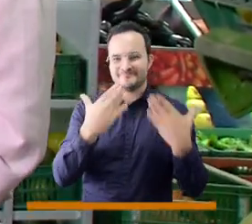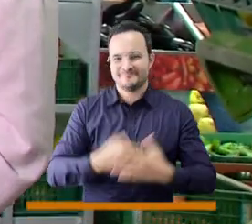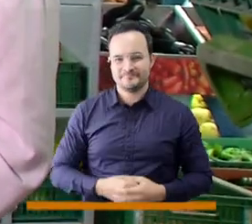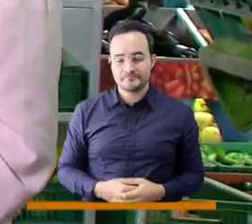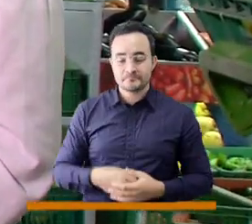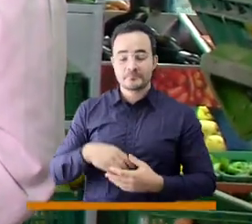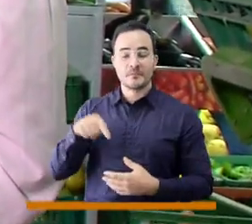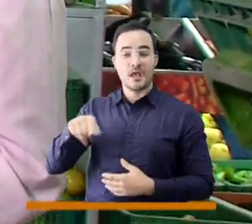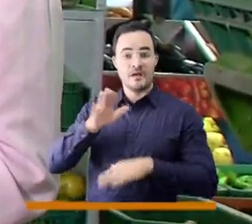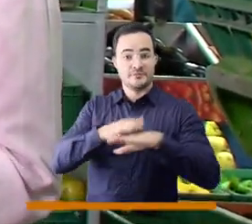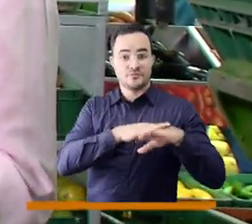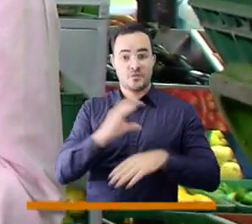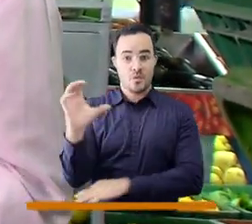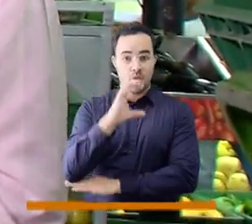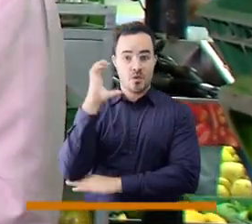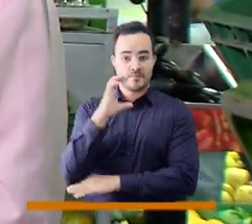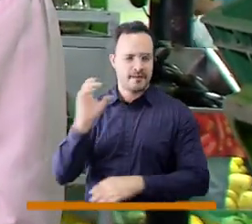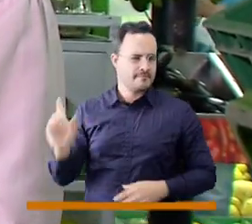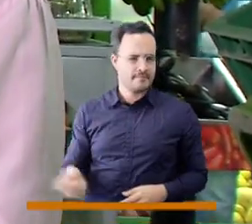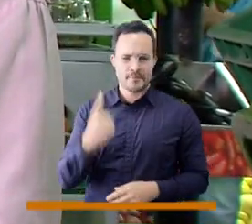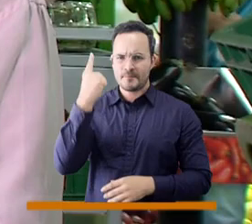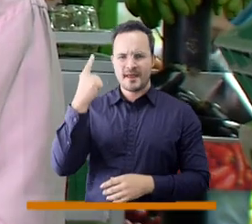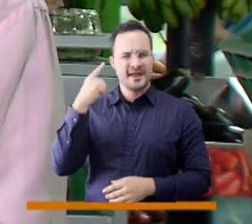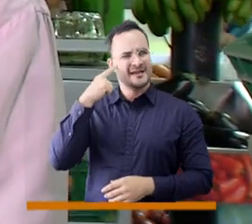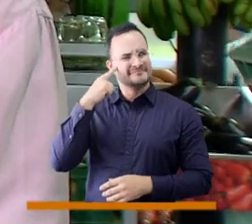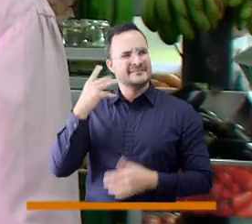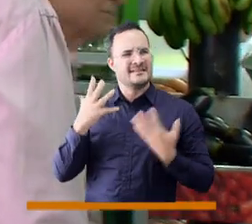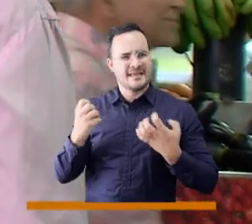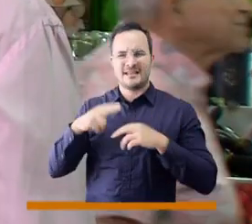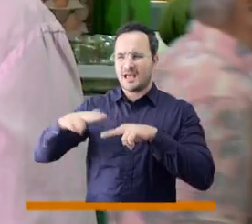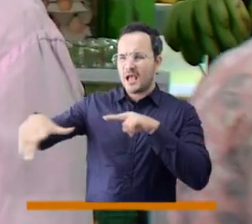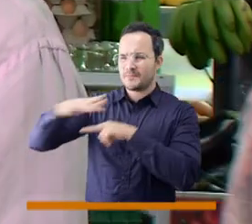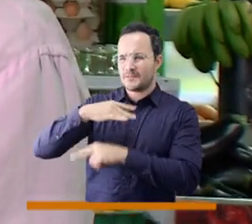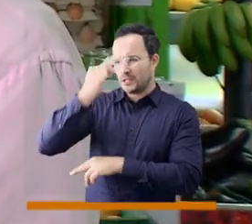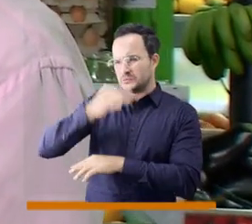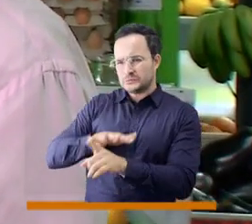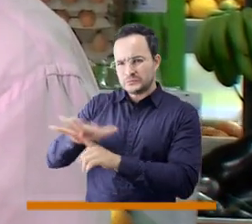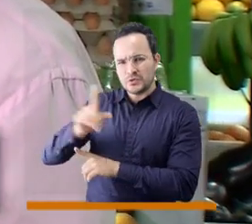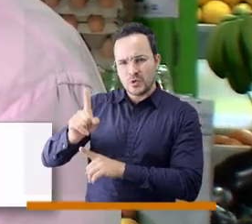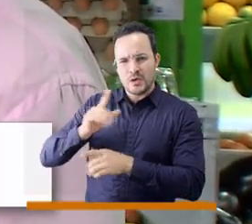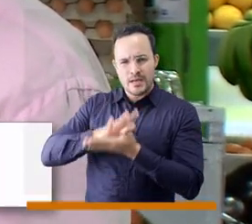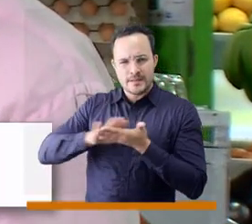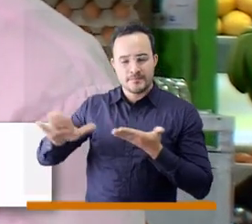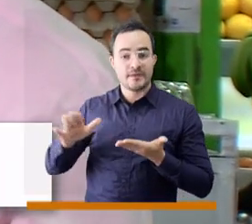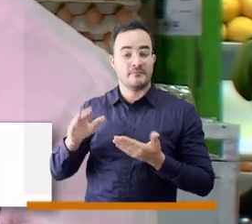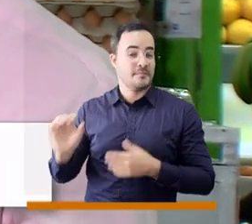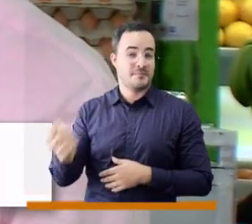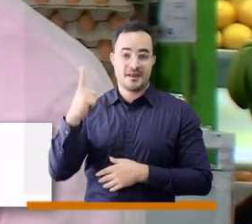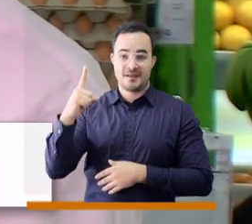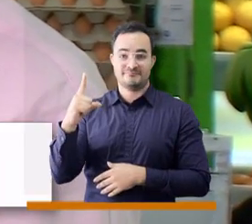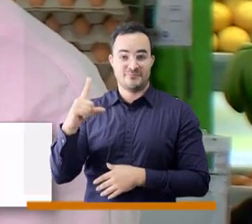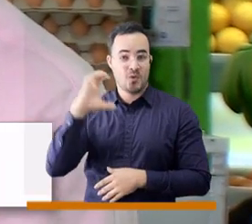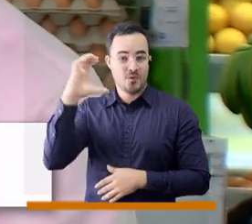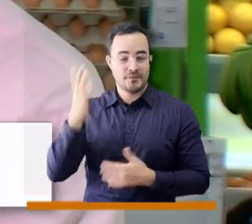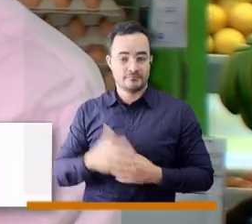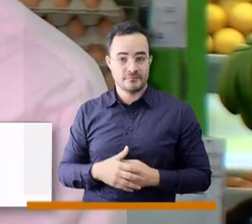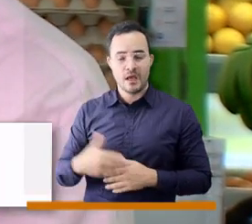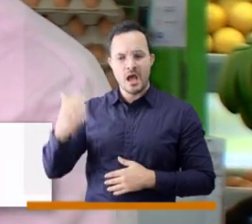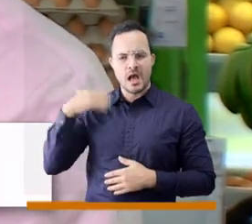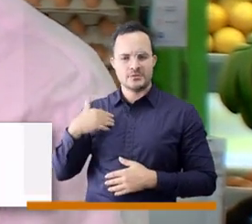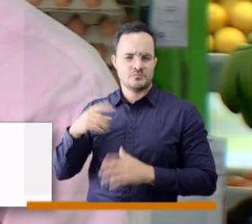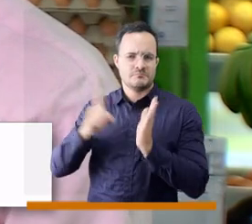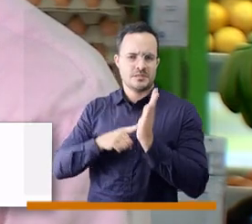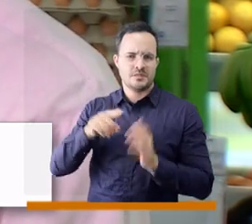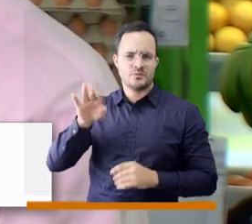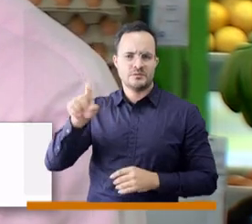fue la primera plaza en Colombia que le apostó al tema de responsabilidad ambiental. La Plaza de la América nació en el año 69, en el año 97 se implementó